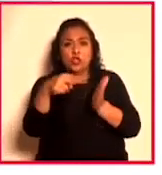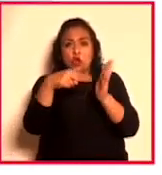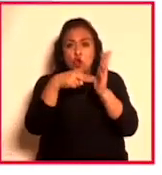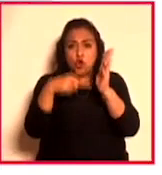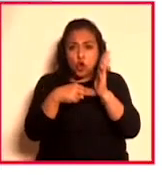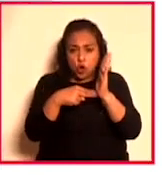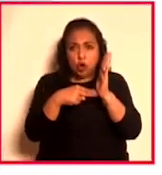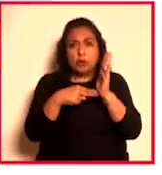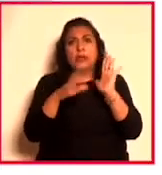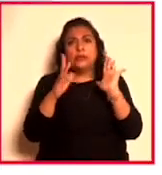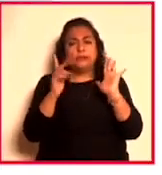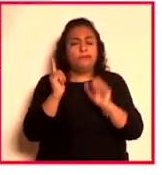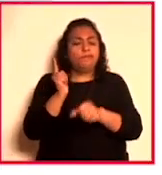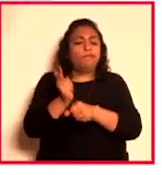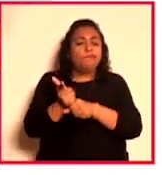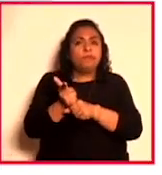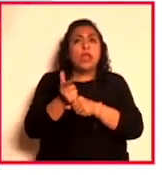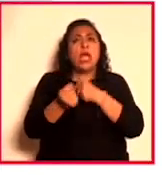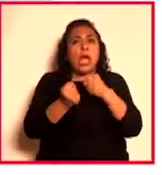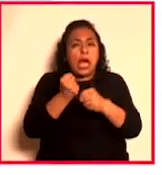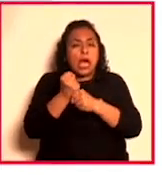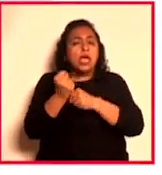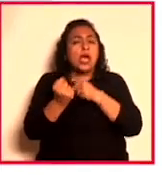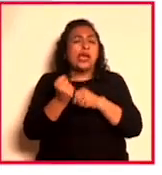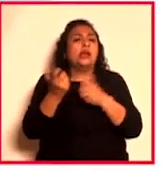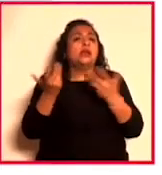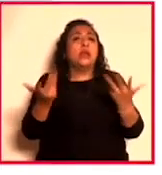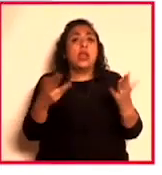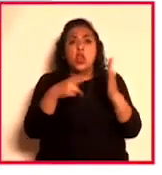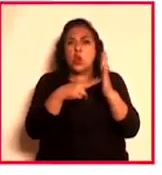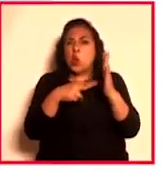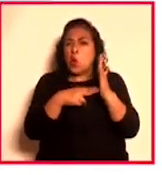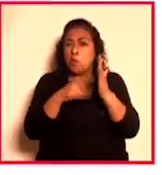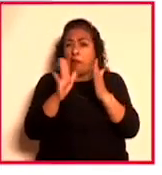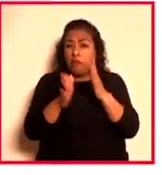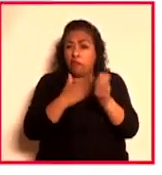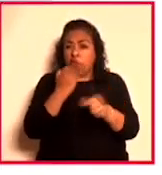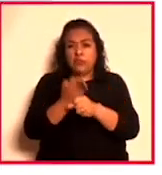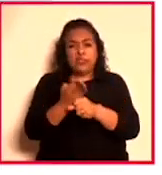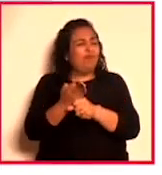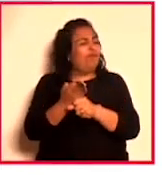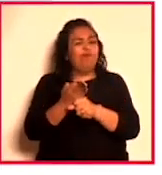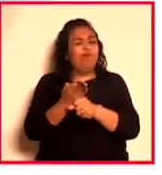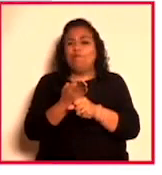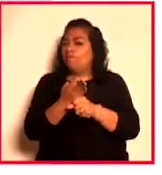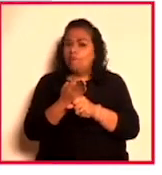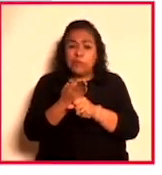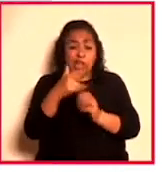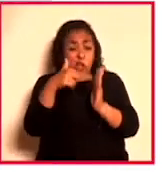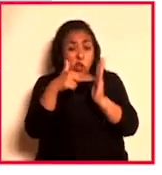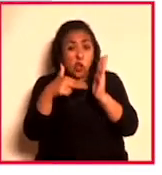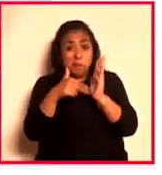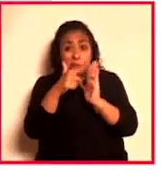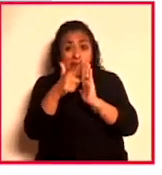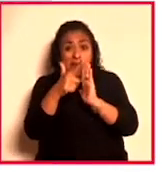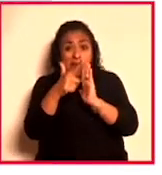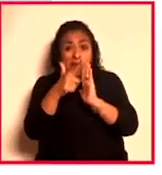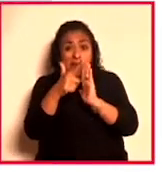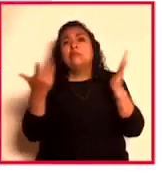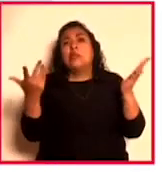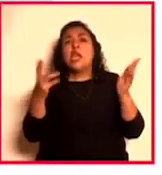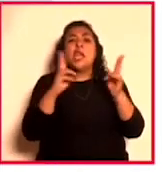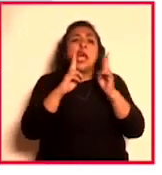algo que descubres al cabo de muchos años es que las normas son muy insuficientes, que las normas jurídicas es un cuento, es una narrativa,